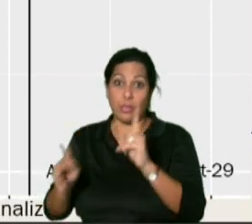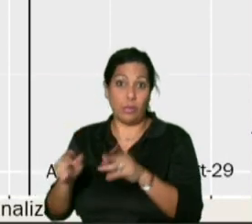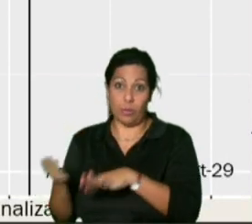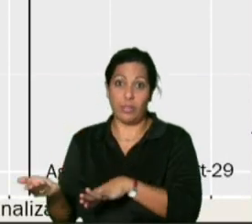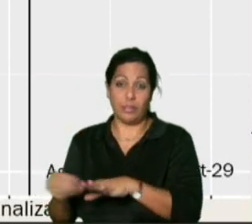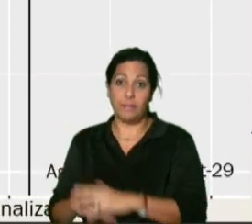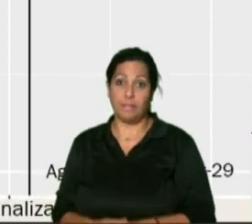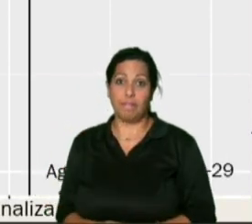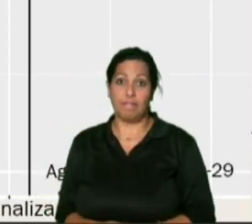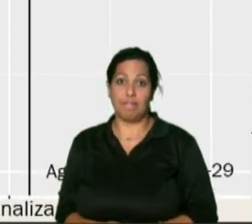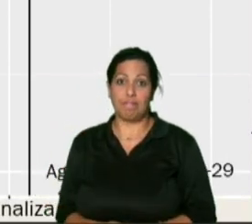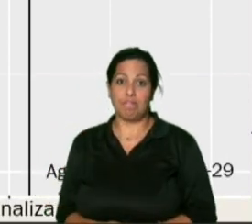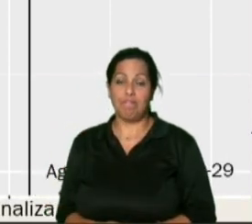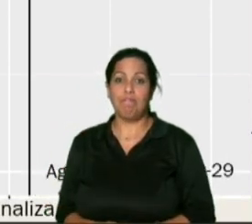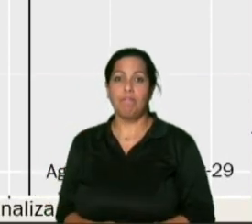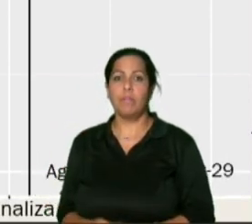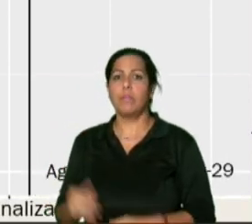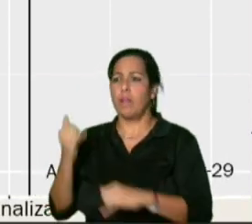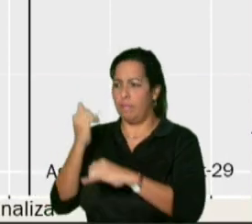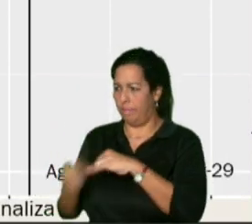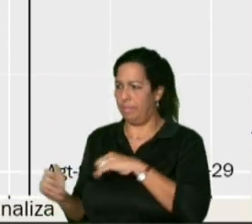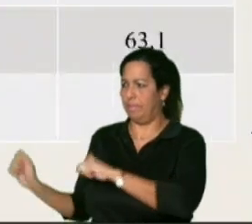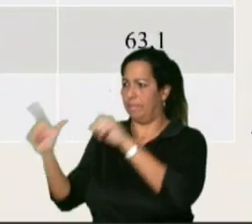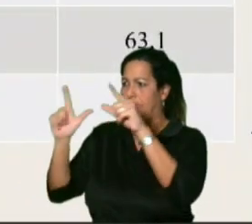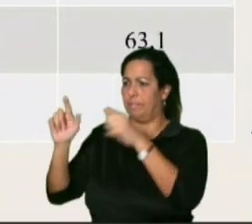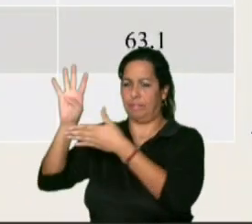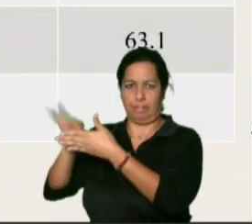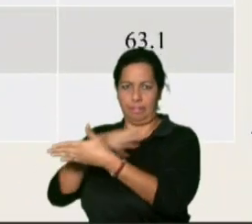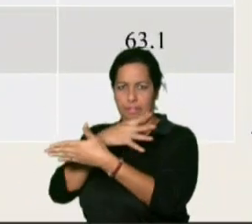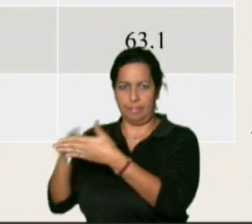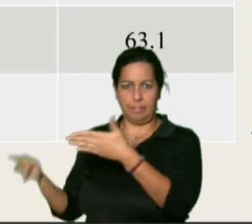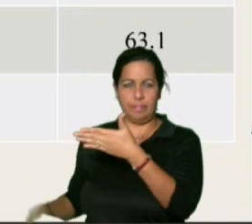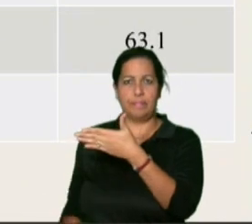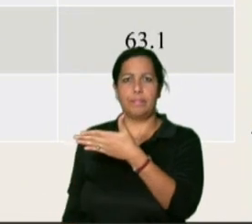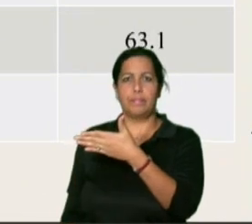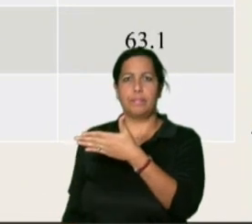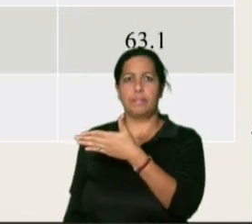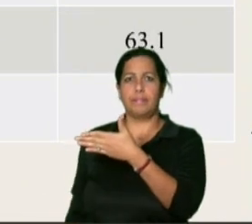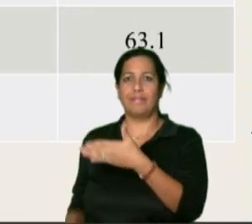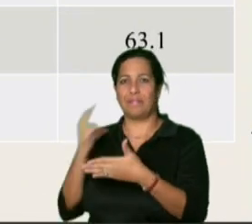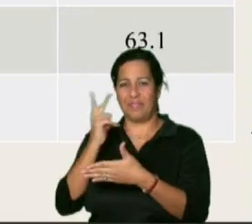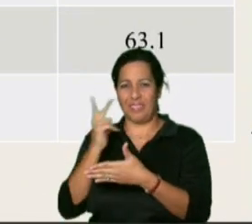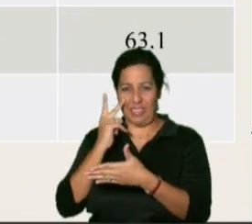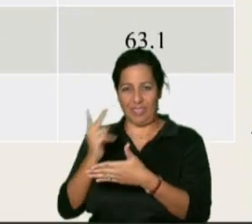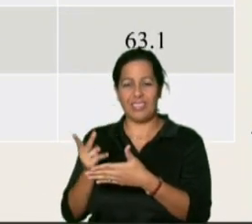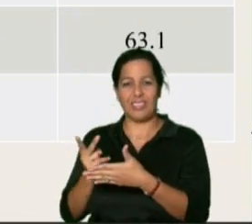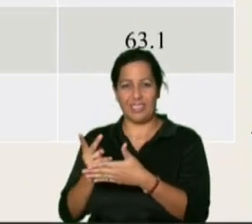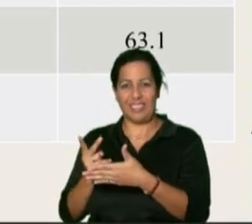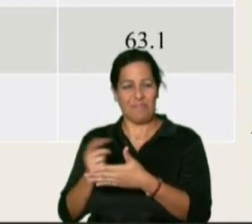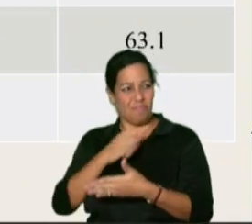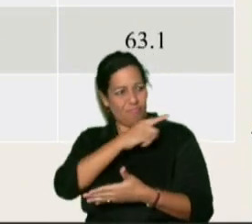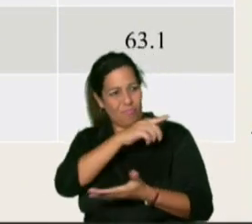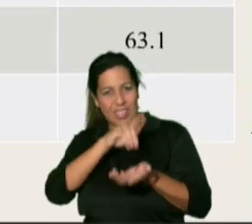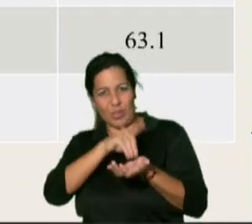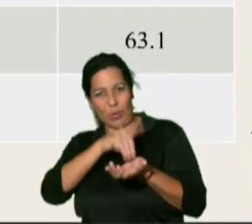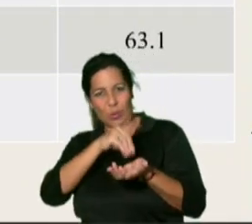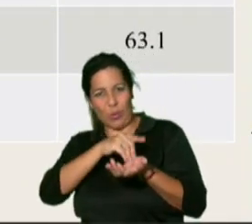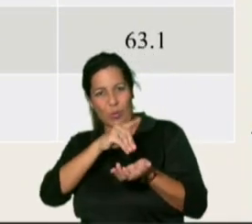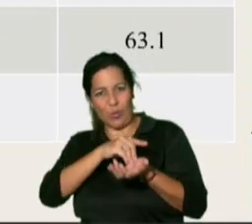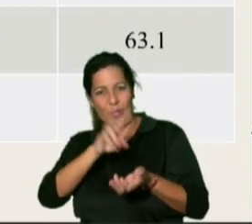muertes. En la última gráfica, última tabla que tenemos para presentar, se ve claramente lo que traían tanto el